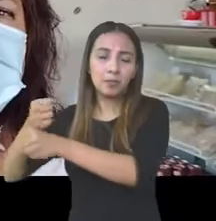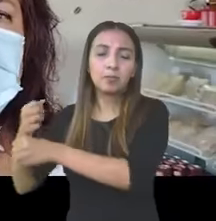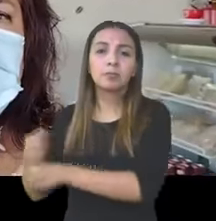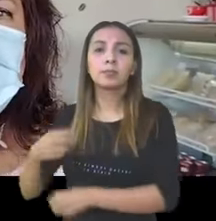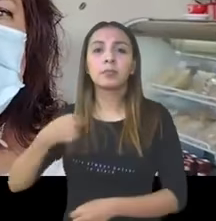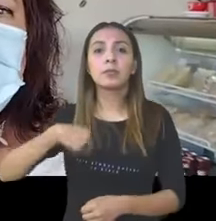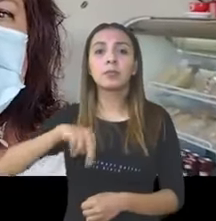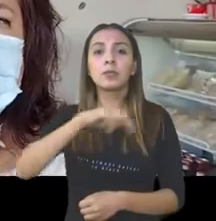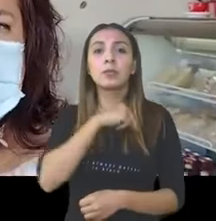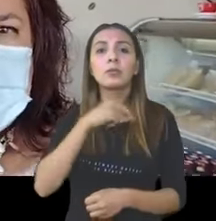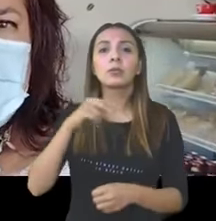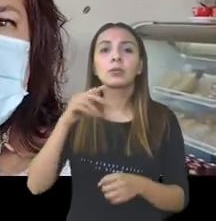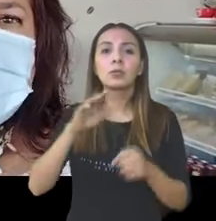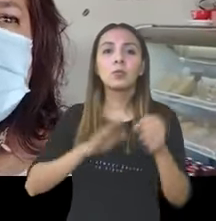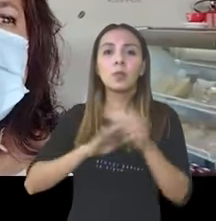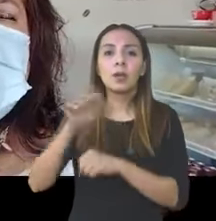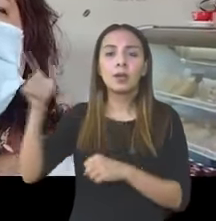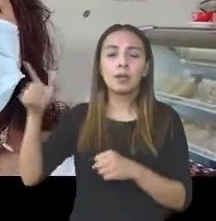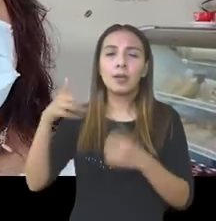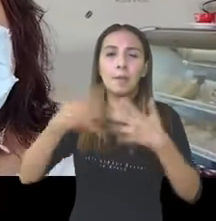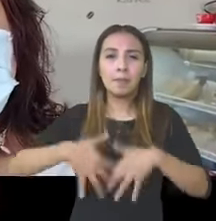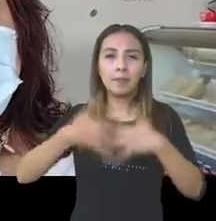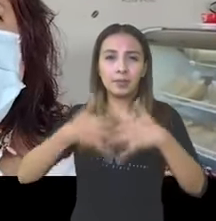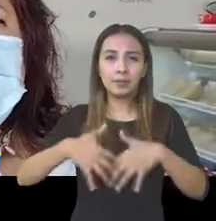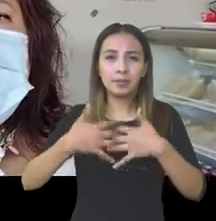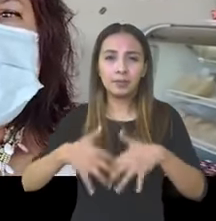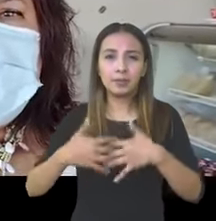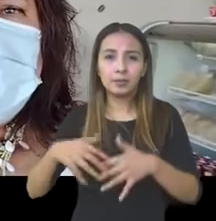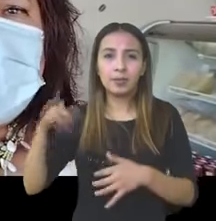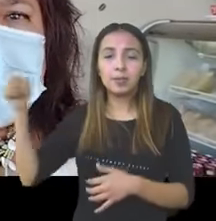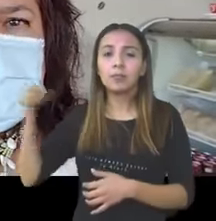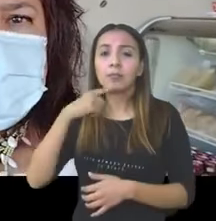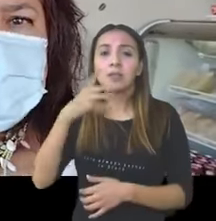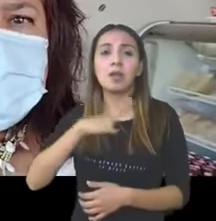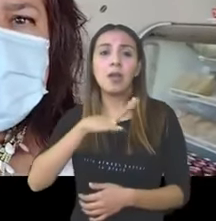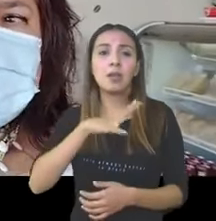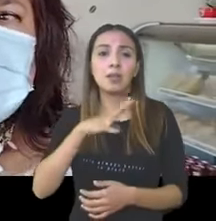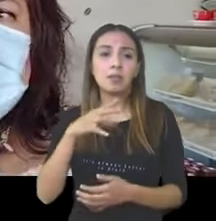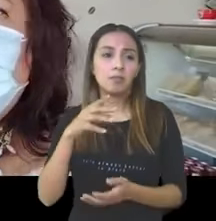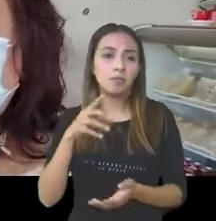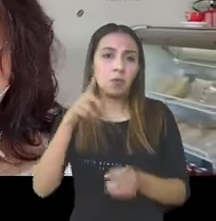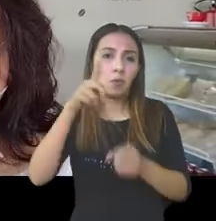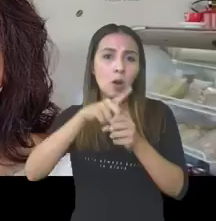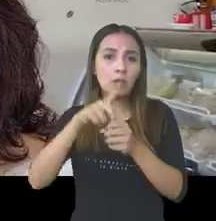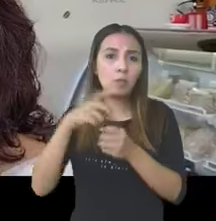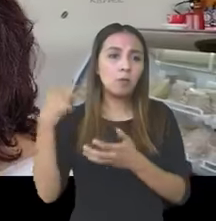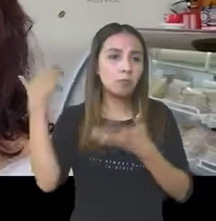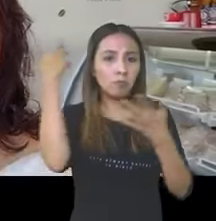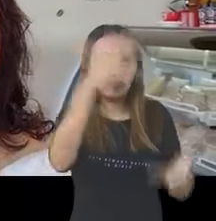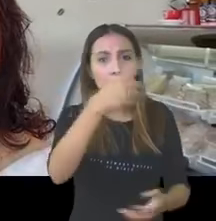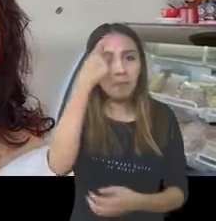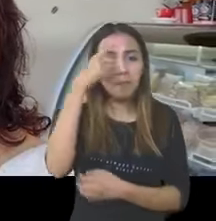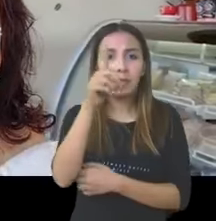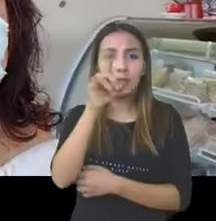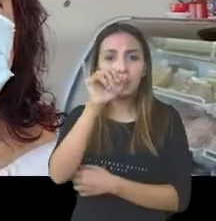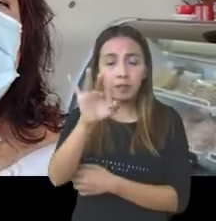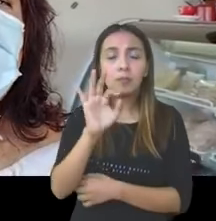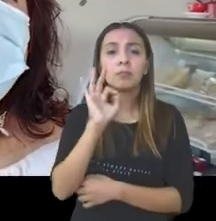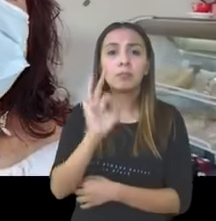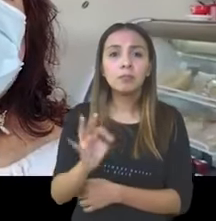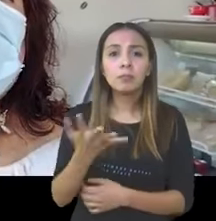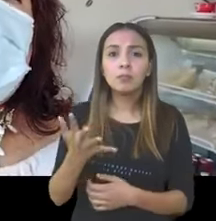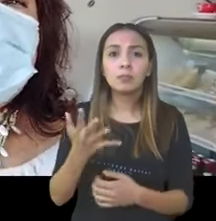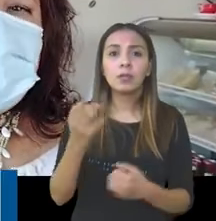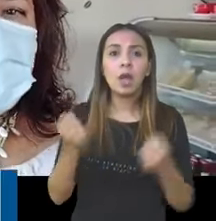empresa agrícola nos llama y nos dice, tenemos un donativo para DIF. Ajá. Muy bien. ¿Qué llevamos?